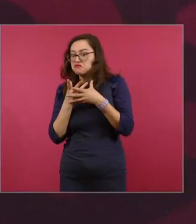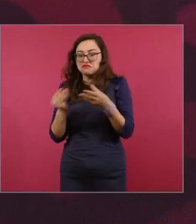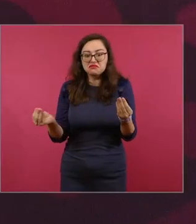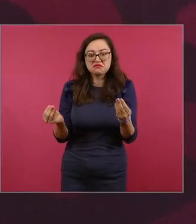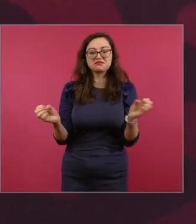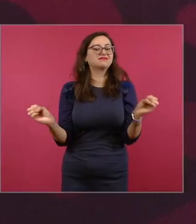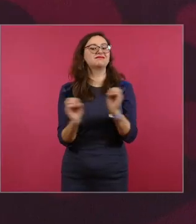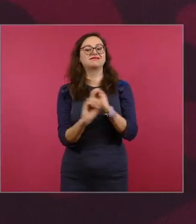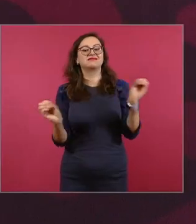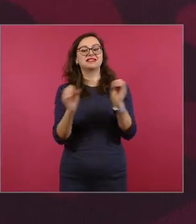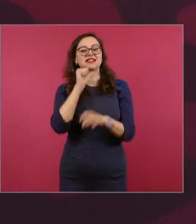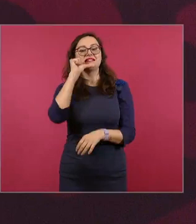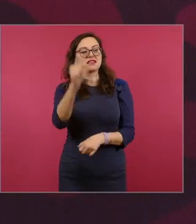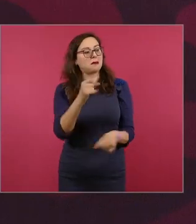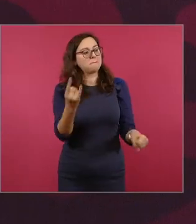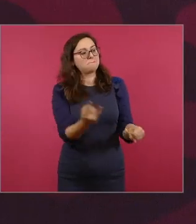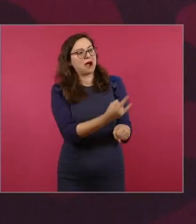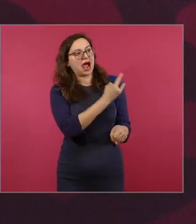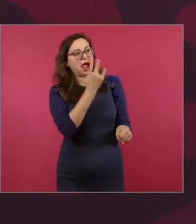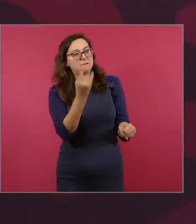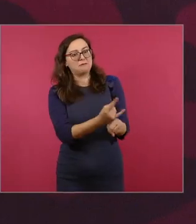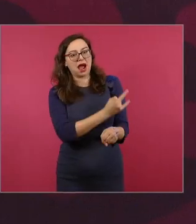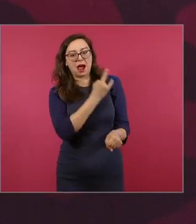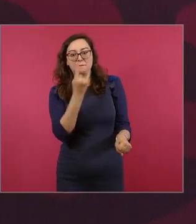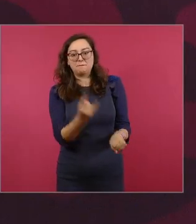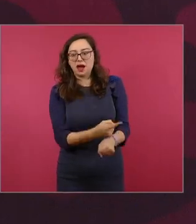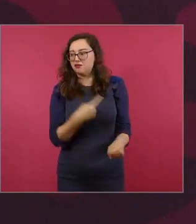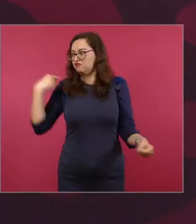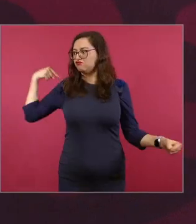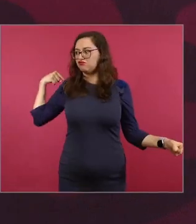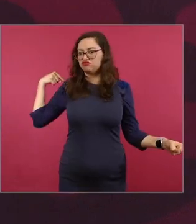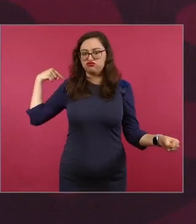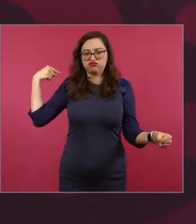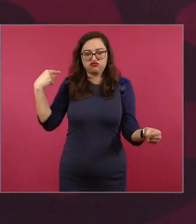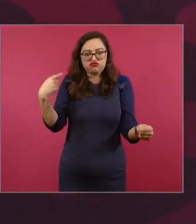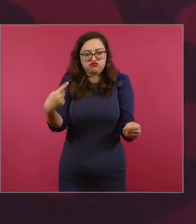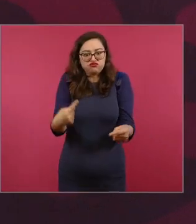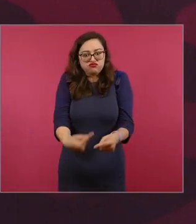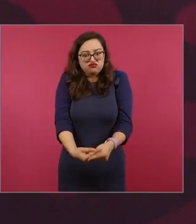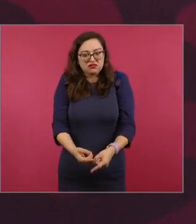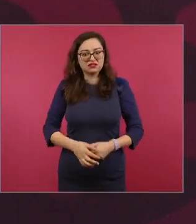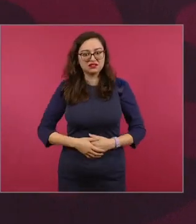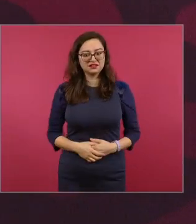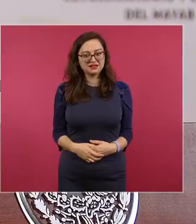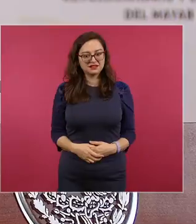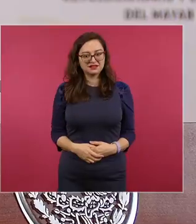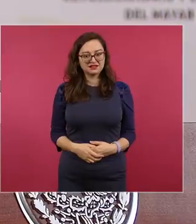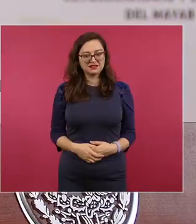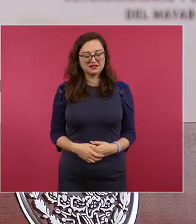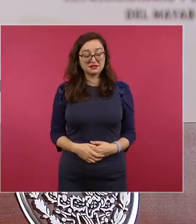que fueron ineficaces, que es lo menos que se puede decir